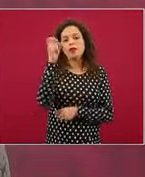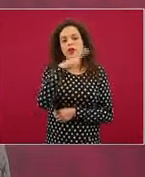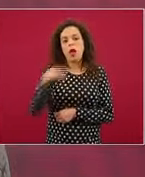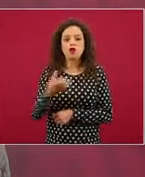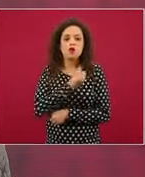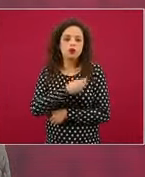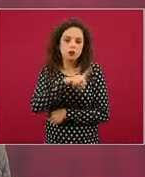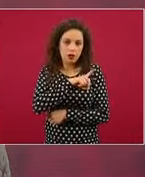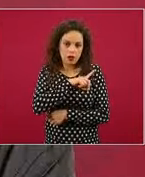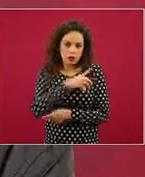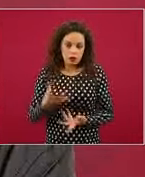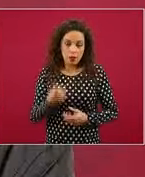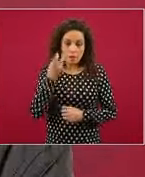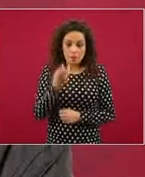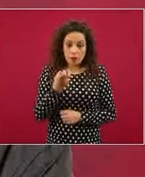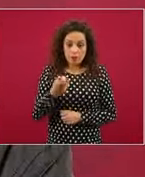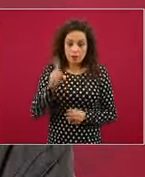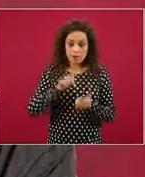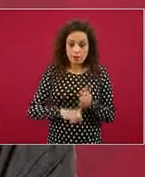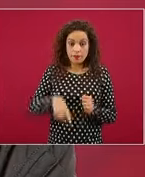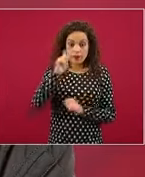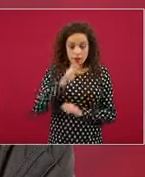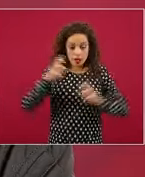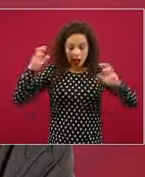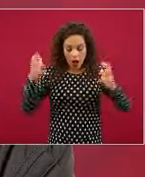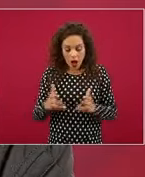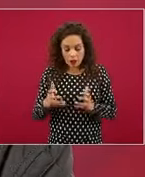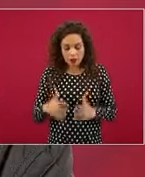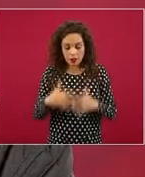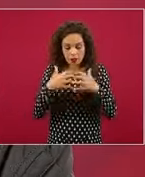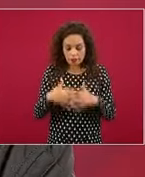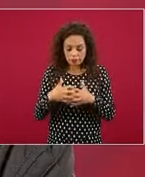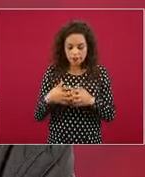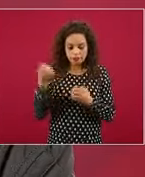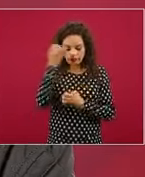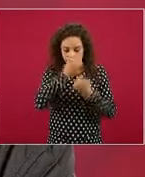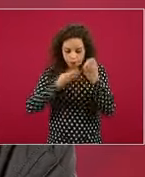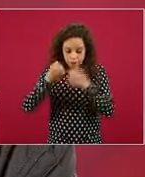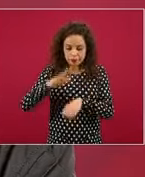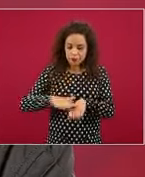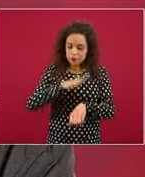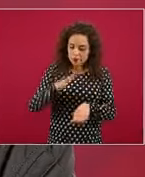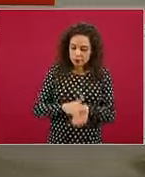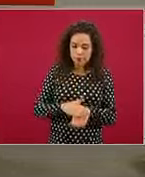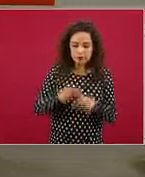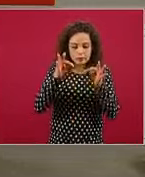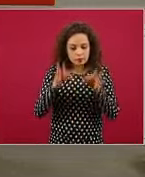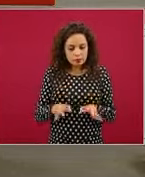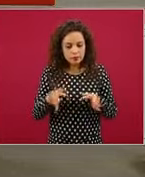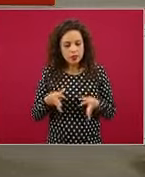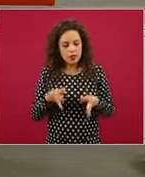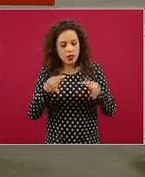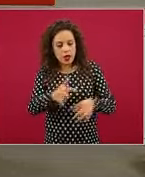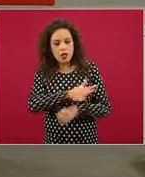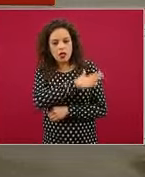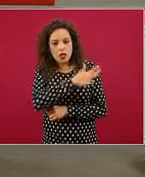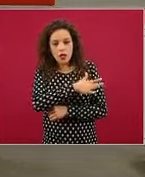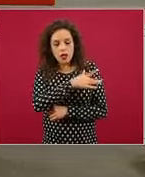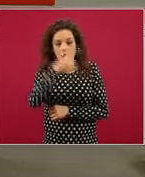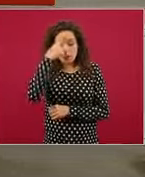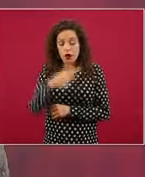que los estándares de fabricación, de evaluación de calidad, seguridad y eficacia y de